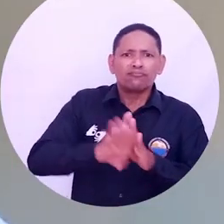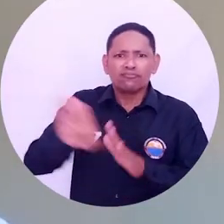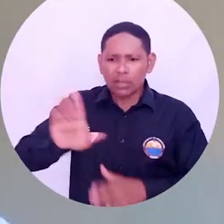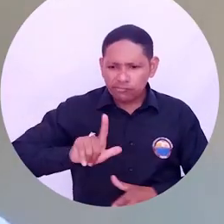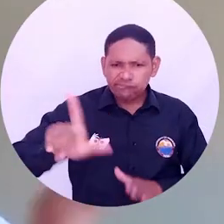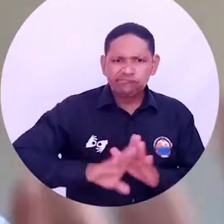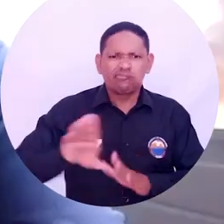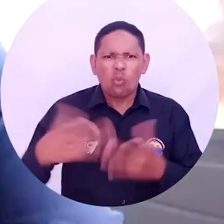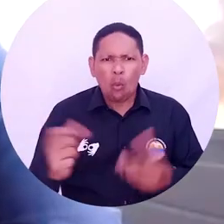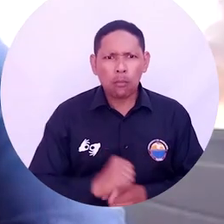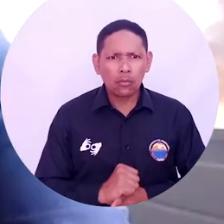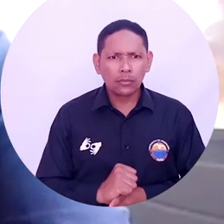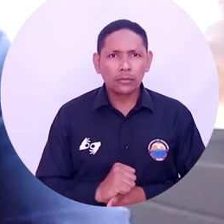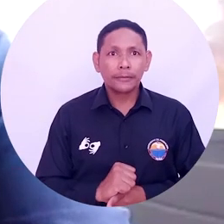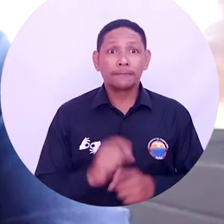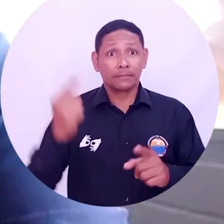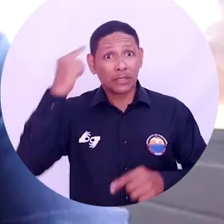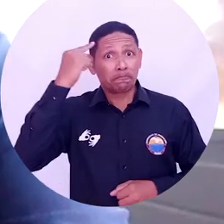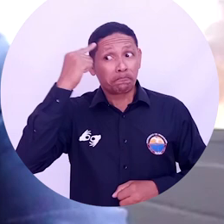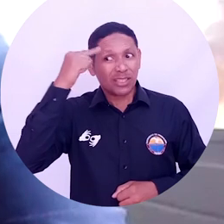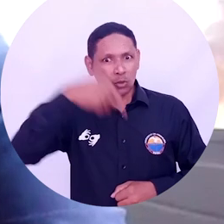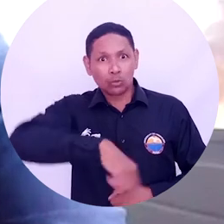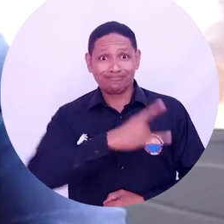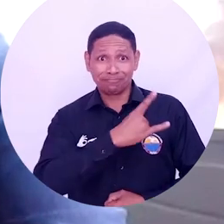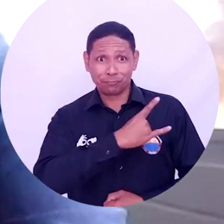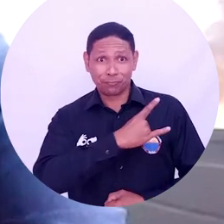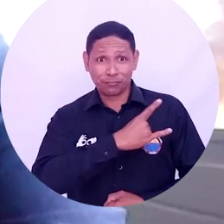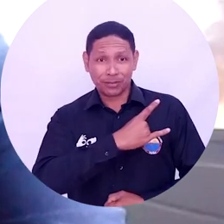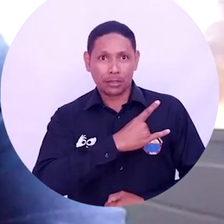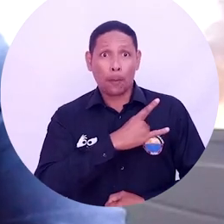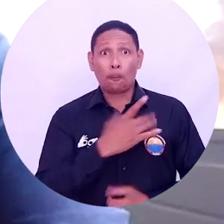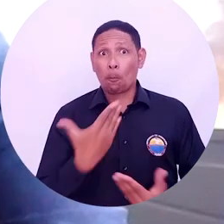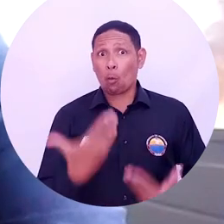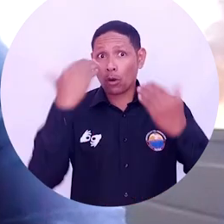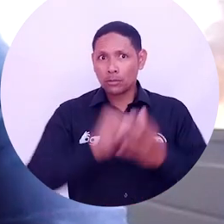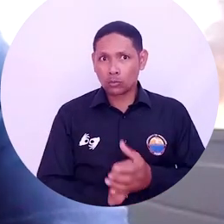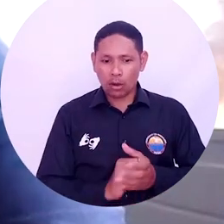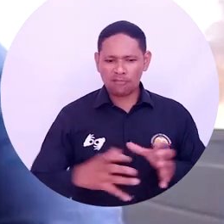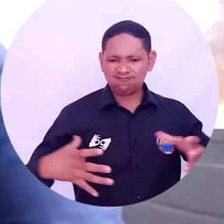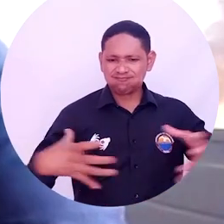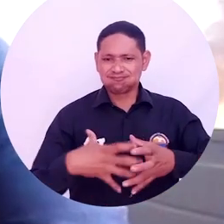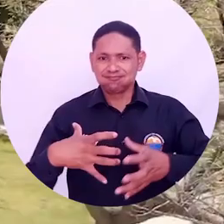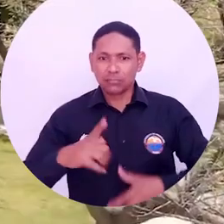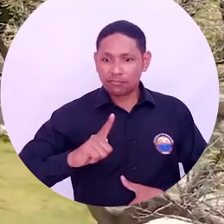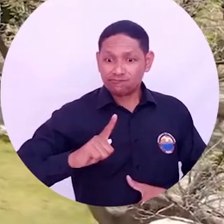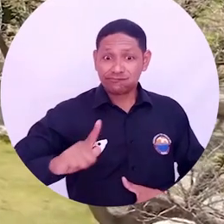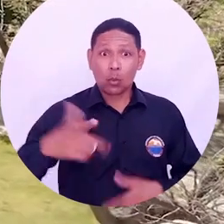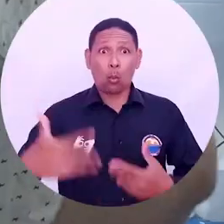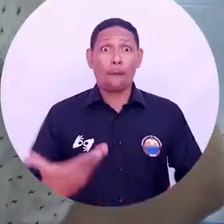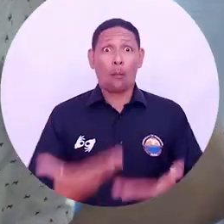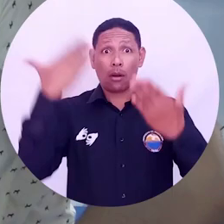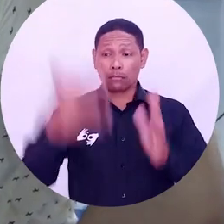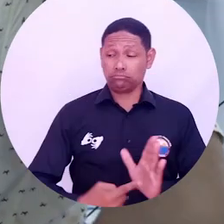social. Yo pienso que esta universidad tiene un centro de emprendimiento que es, pues,